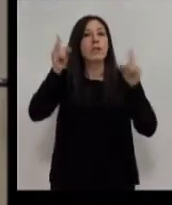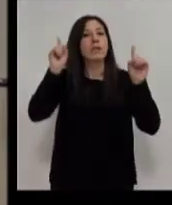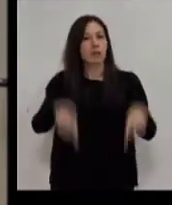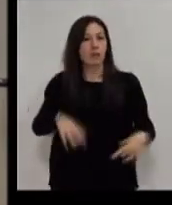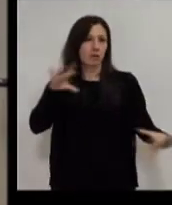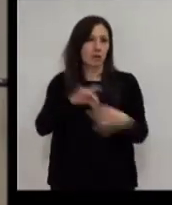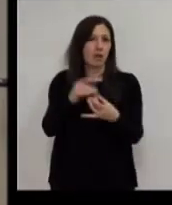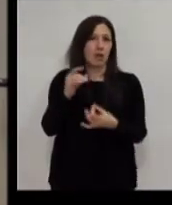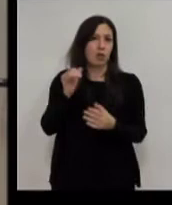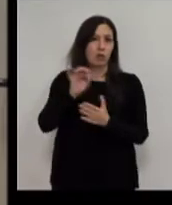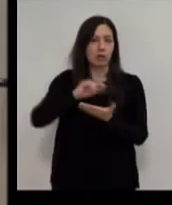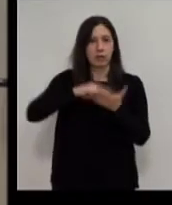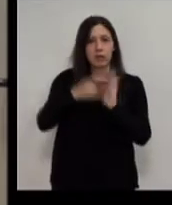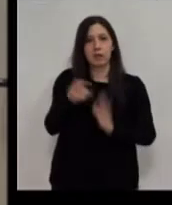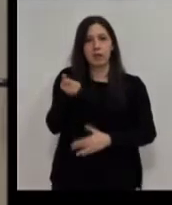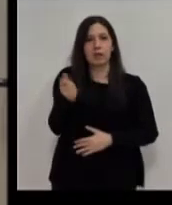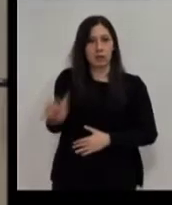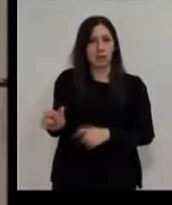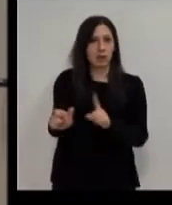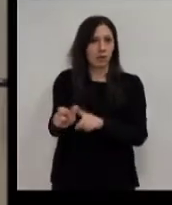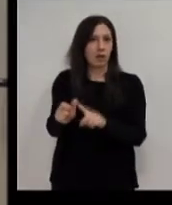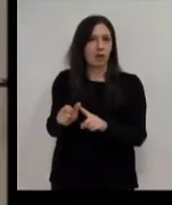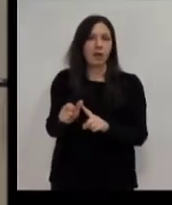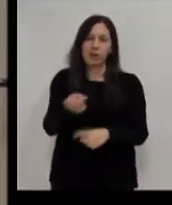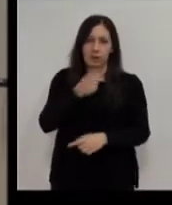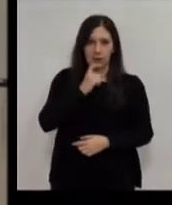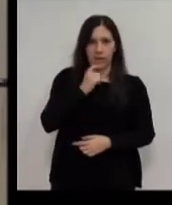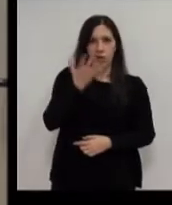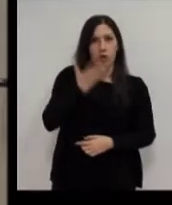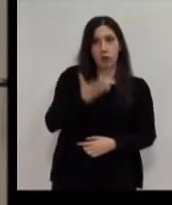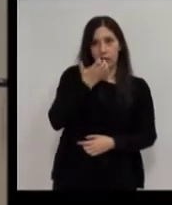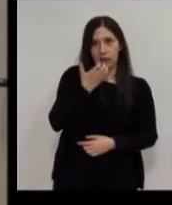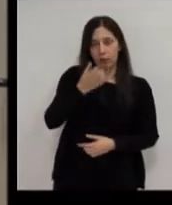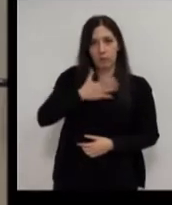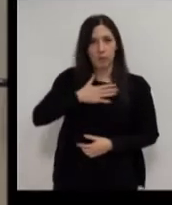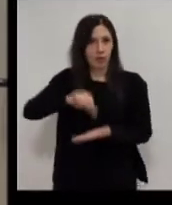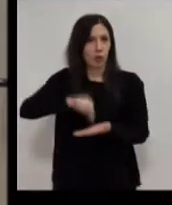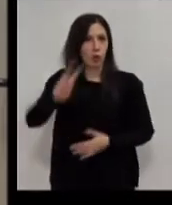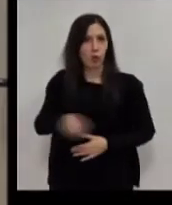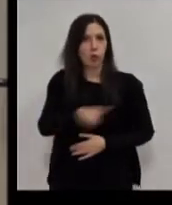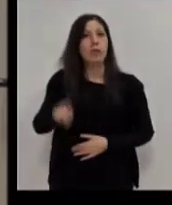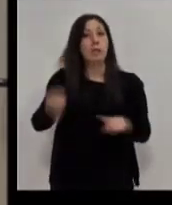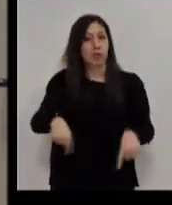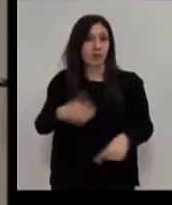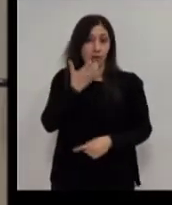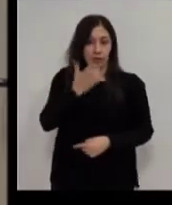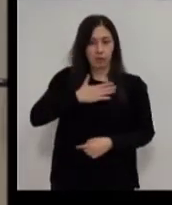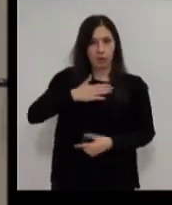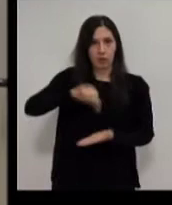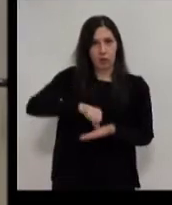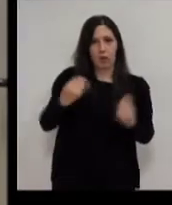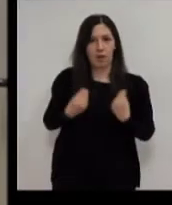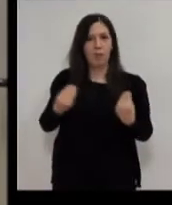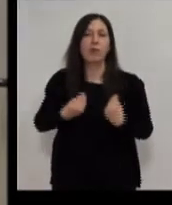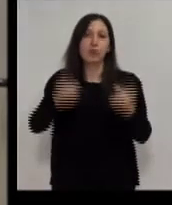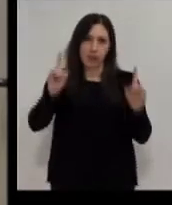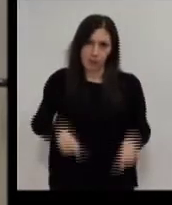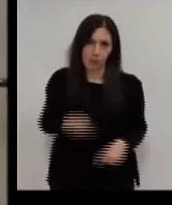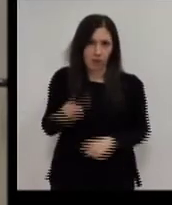mucho más comprensibles también para el sistema tarifario. Es difícil conocerlo cuando no es tu ciudad, incluso cuando es tu ciudad o tu región